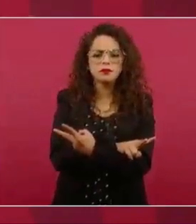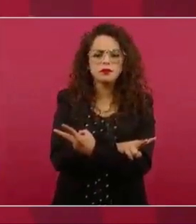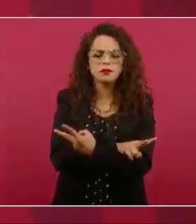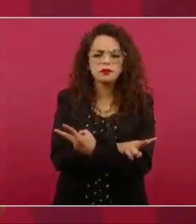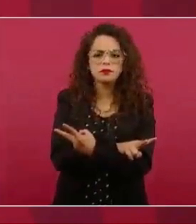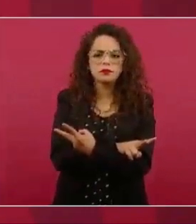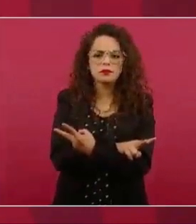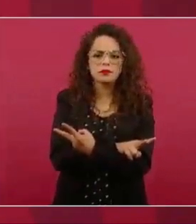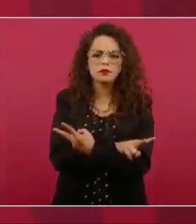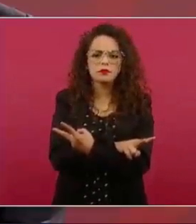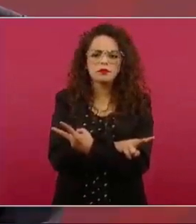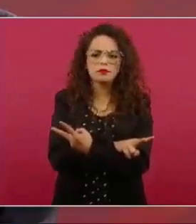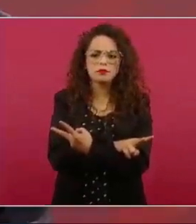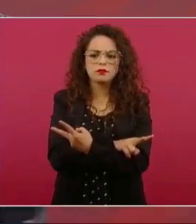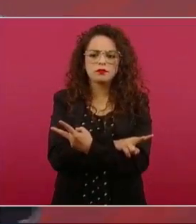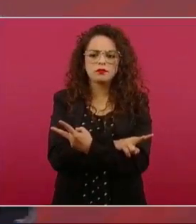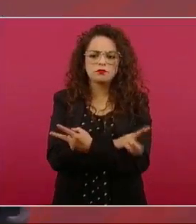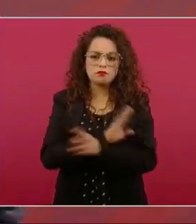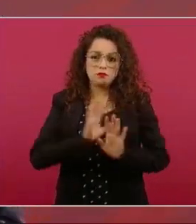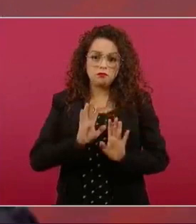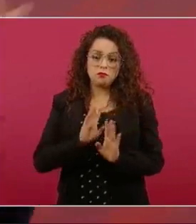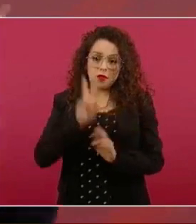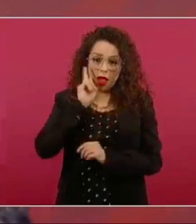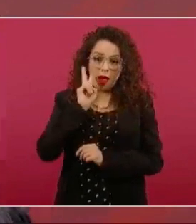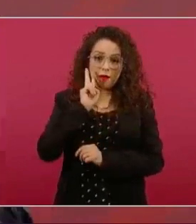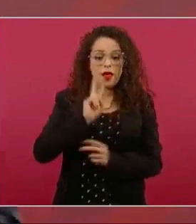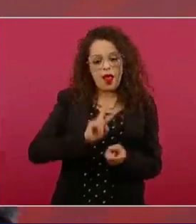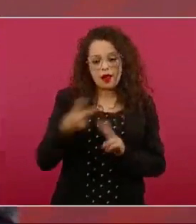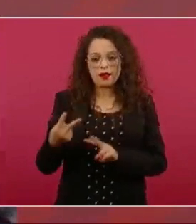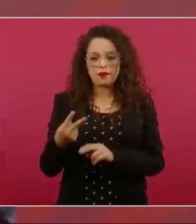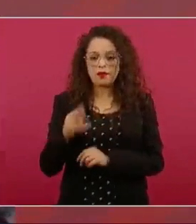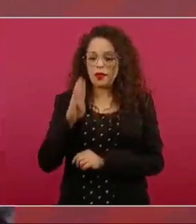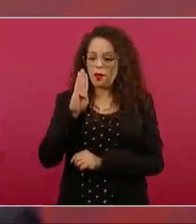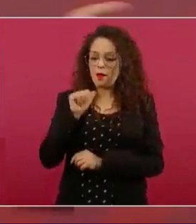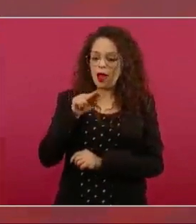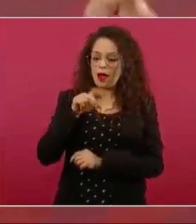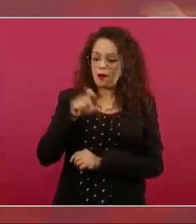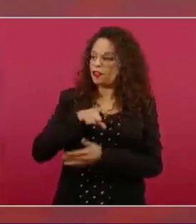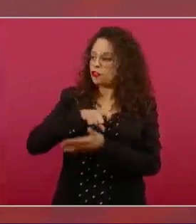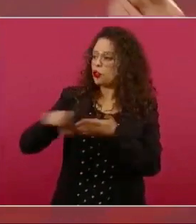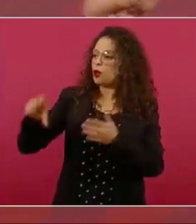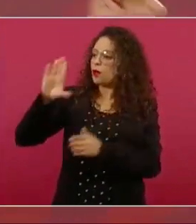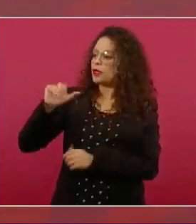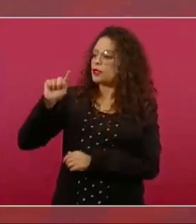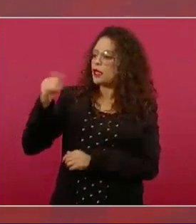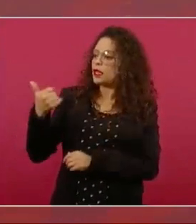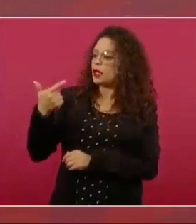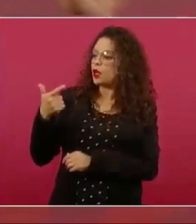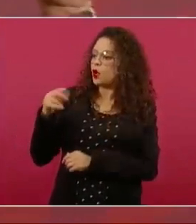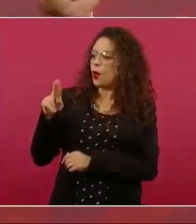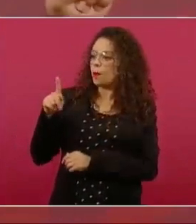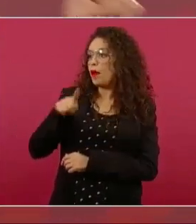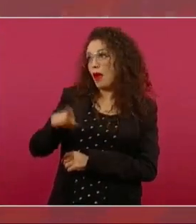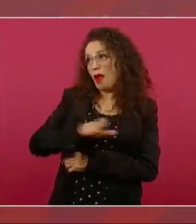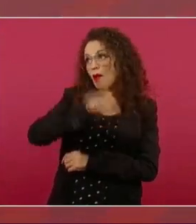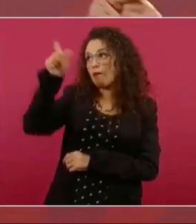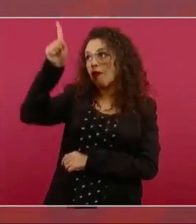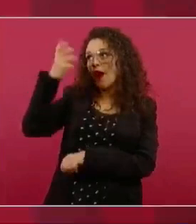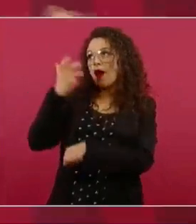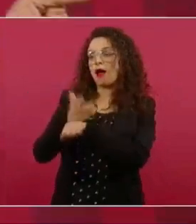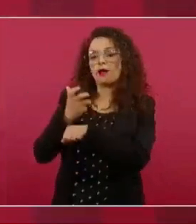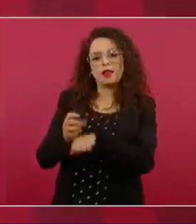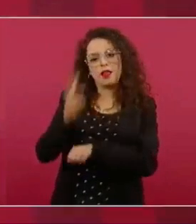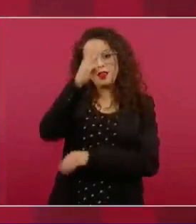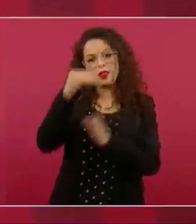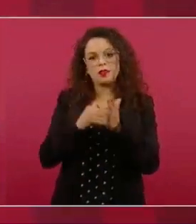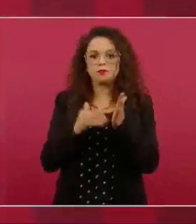si Banamex hubiese comprado Citigroup, tenía que haber pagado en Estados Unidos 3,000